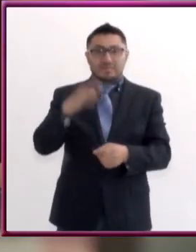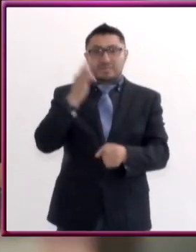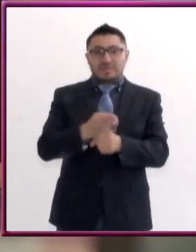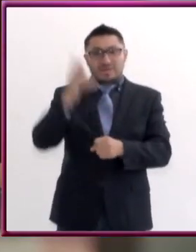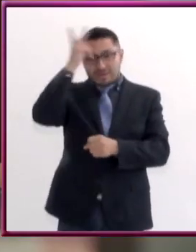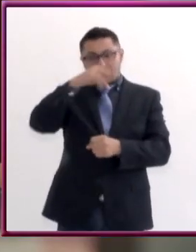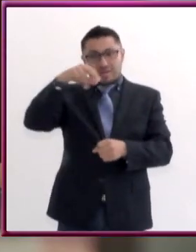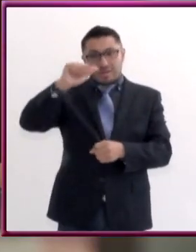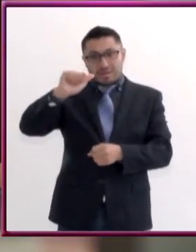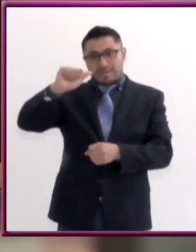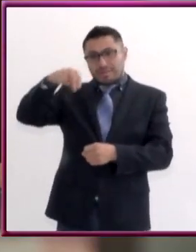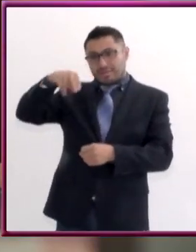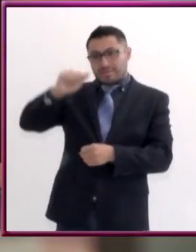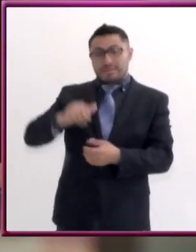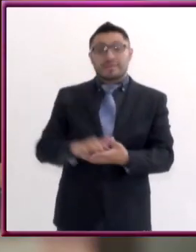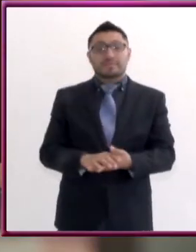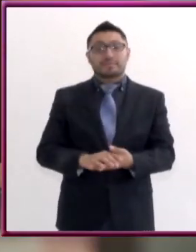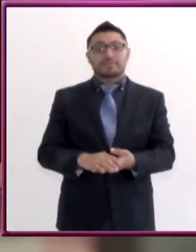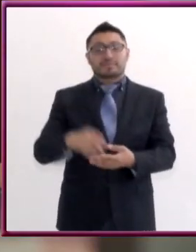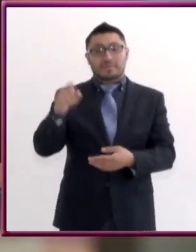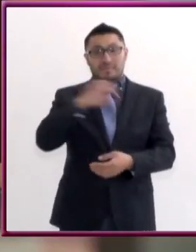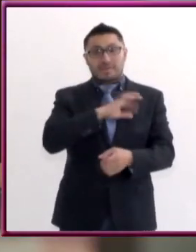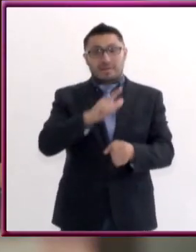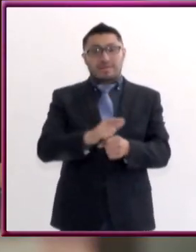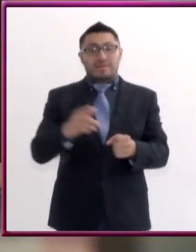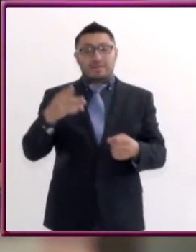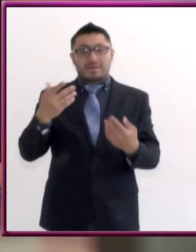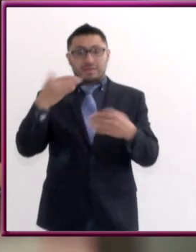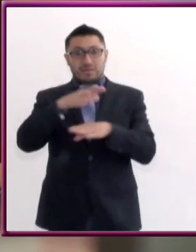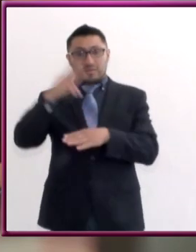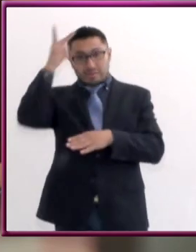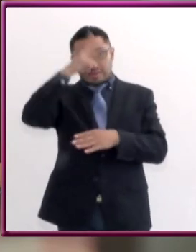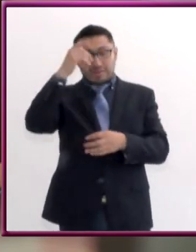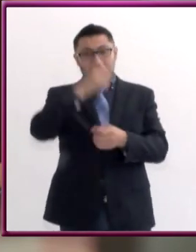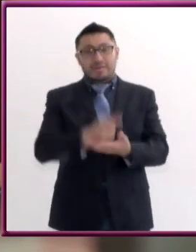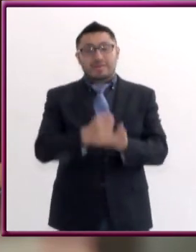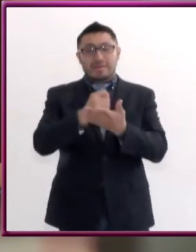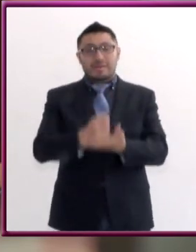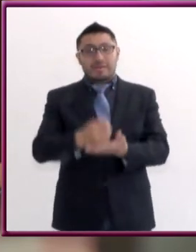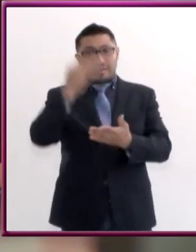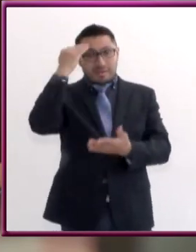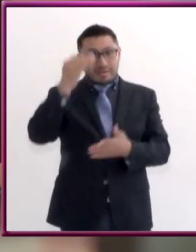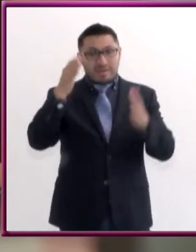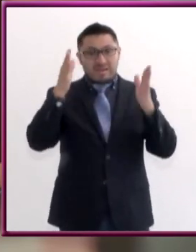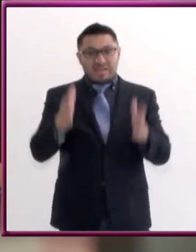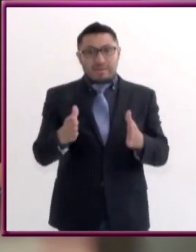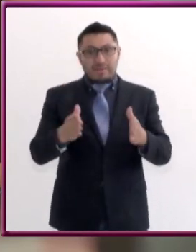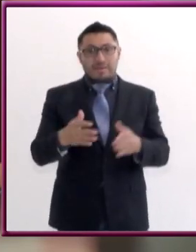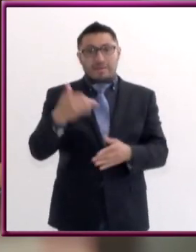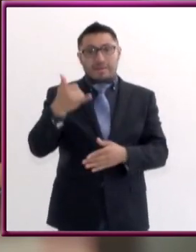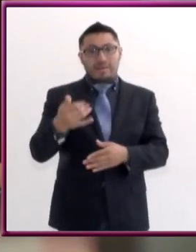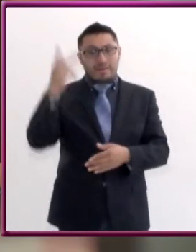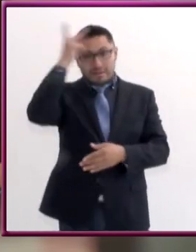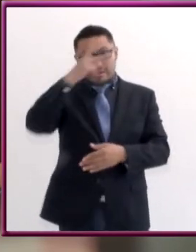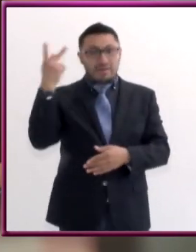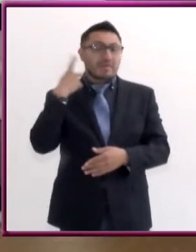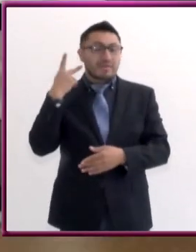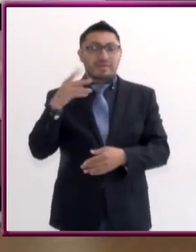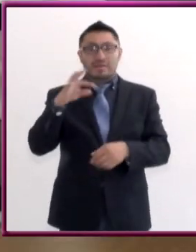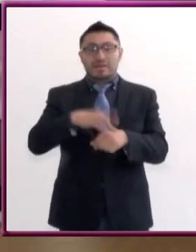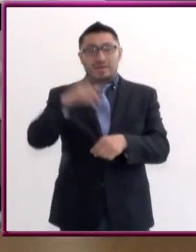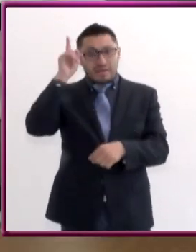la psicóloga Ana Gabriela Madrigal, especialista en psicoterapia focal de tiempo limitado y en psicología